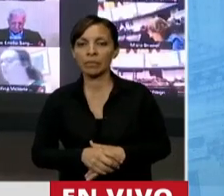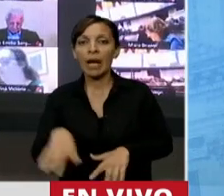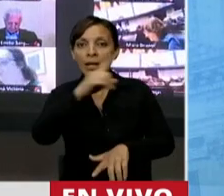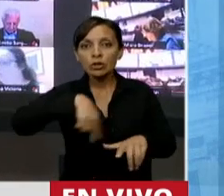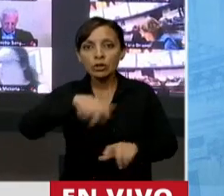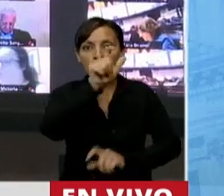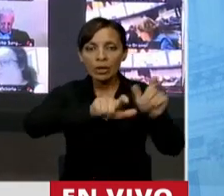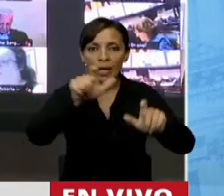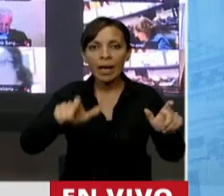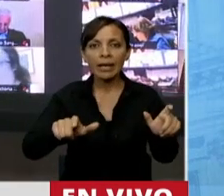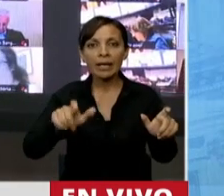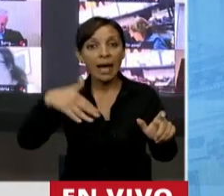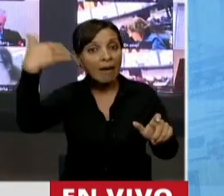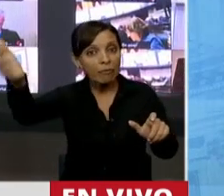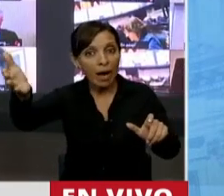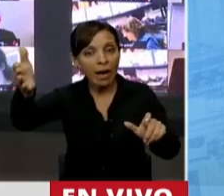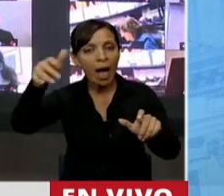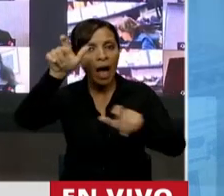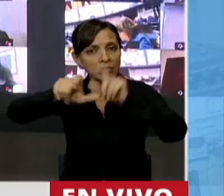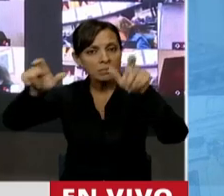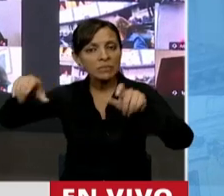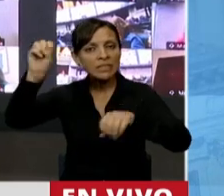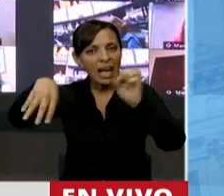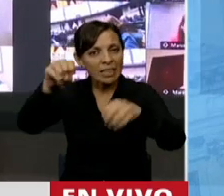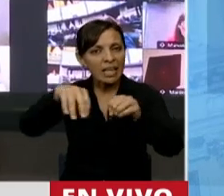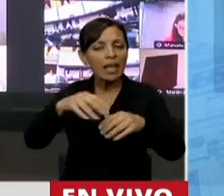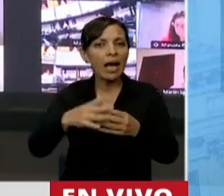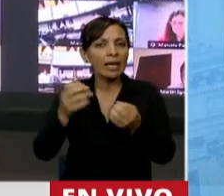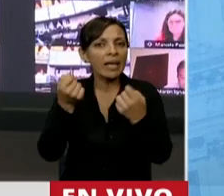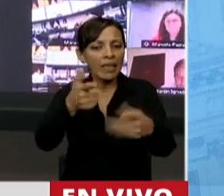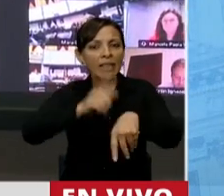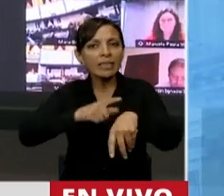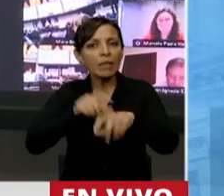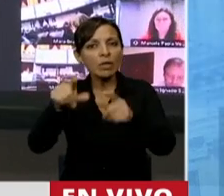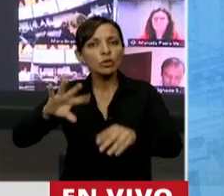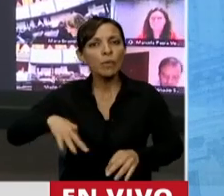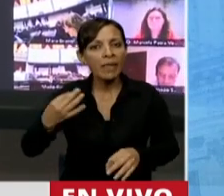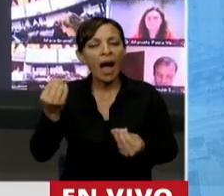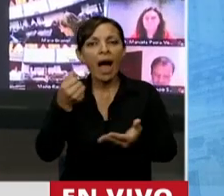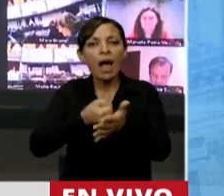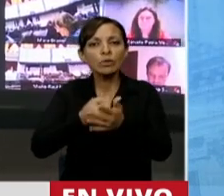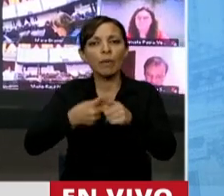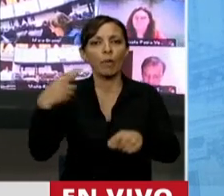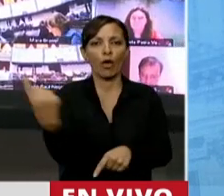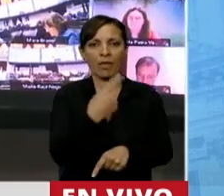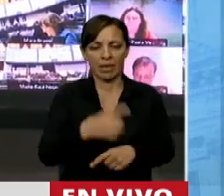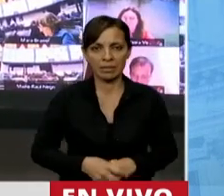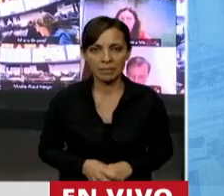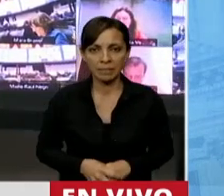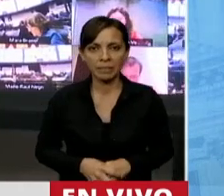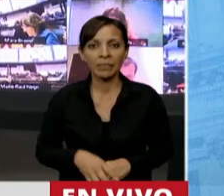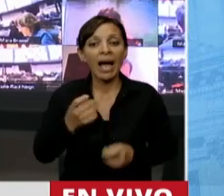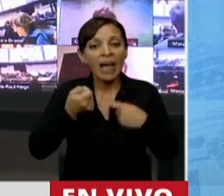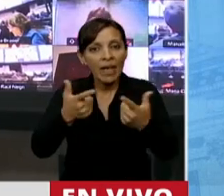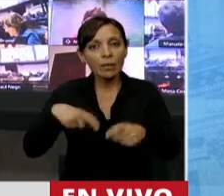esa gente que está ahí afuera y que le dedica una parte importante de su vida a hacer algo por los demás, a tratar de dejar